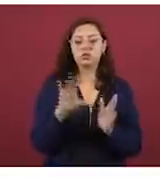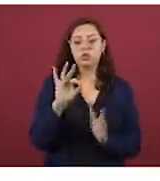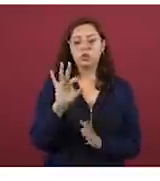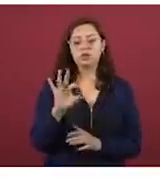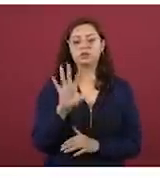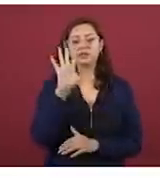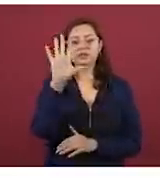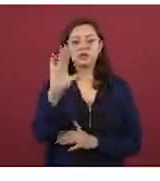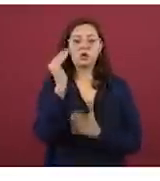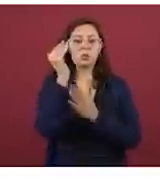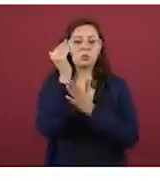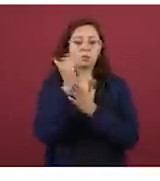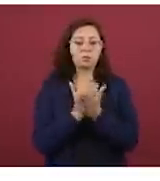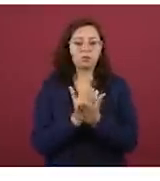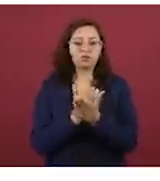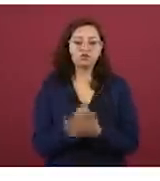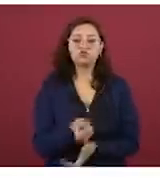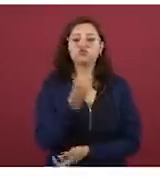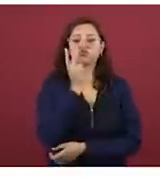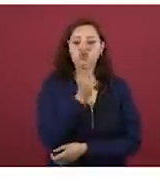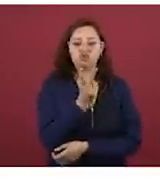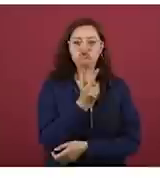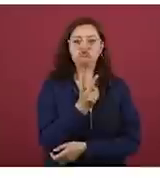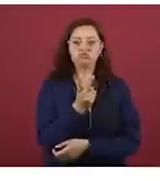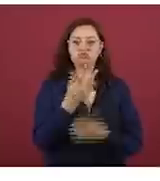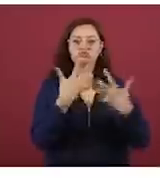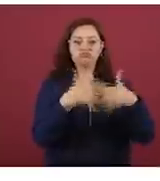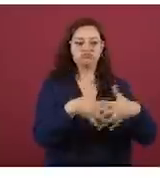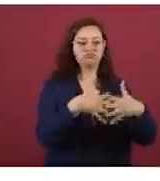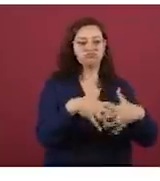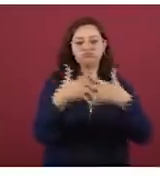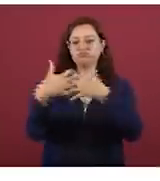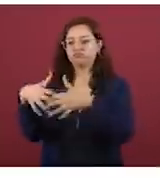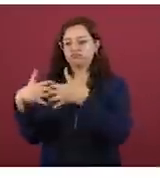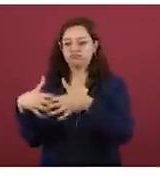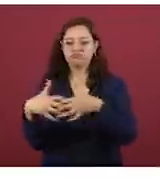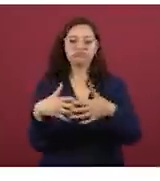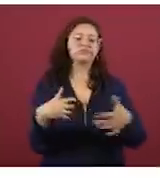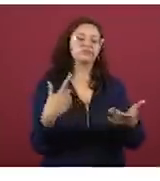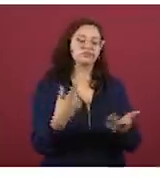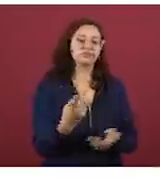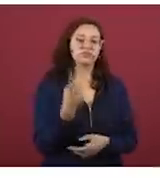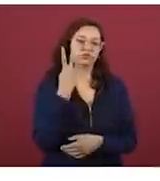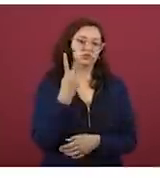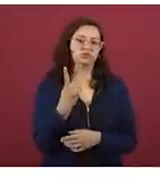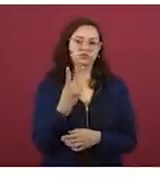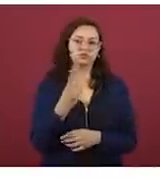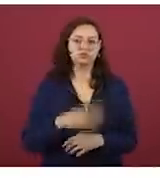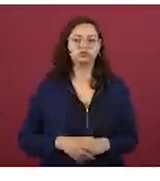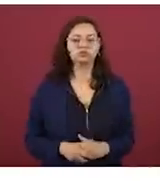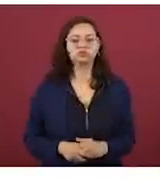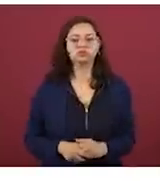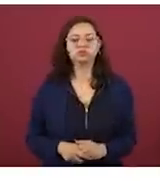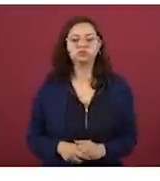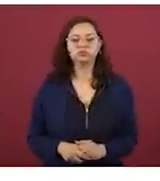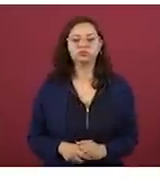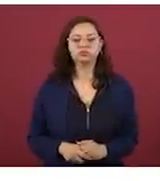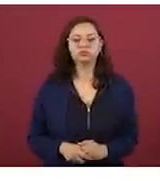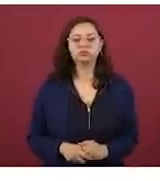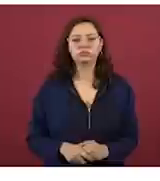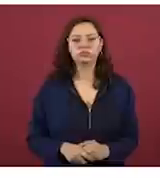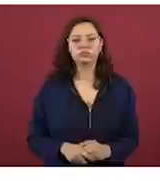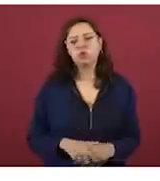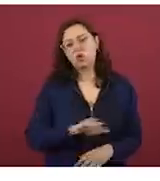1 litro 45 mililitros de menos, son 2 bombas las que se detectaron que están dando de menos en esa gasolinera. Tenemos